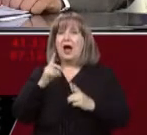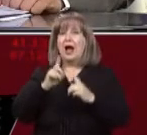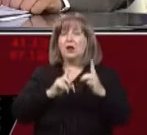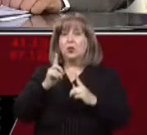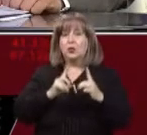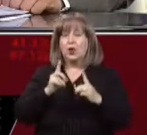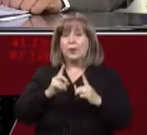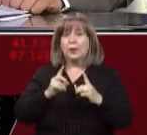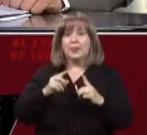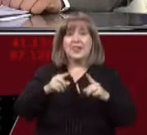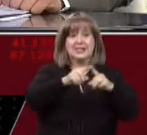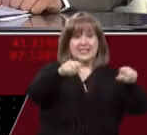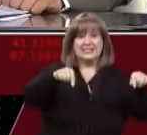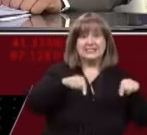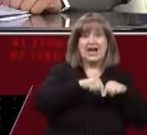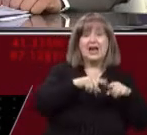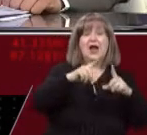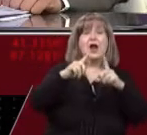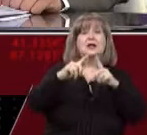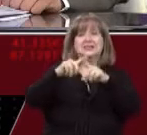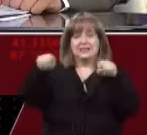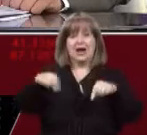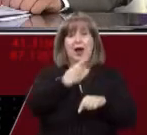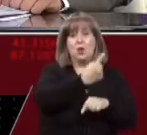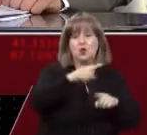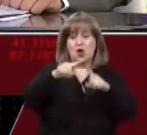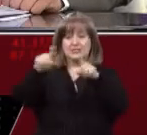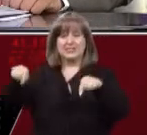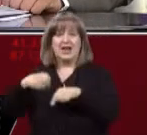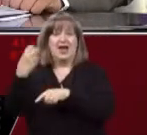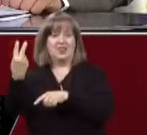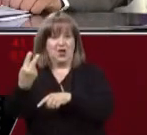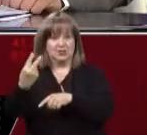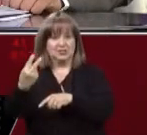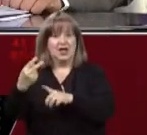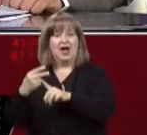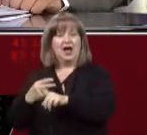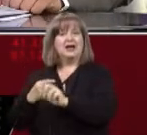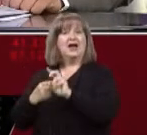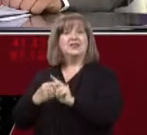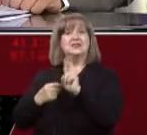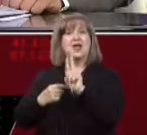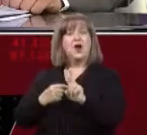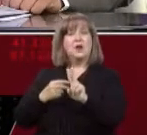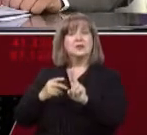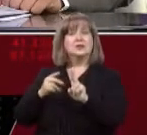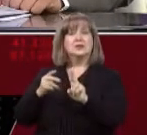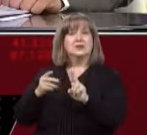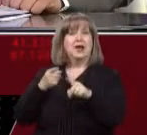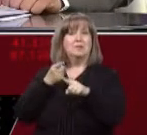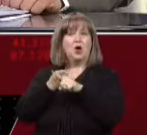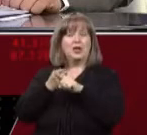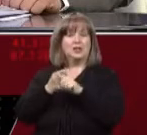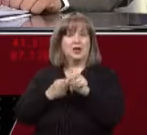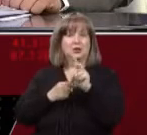los fallos de una sala puntual, que es la sala 2, porque se dice que es una sala que está integrada por 2 peronistas y un radical. El solo hecho